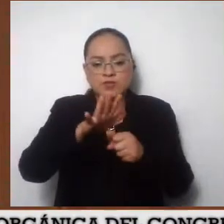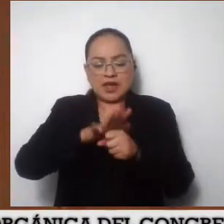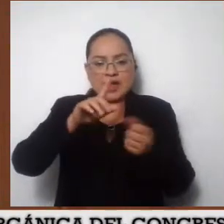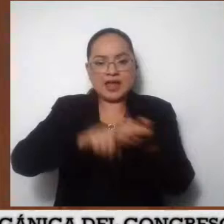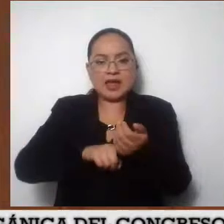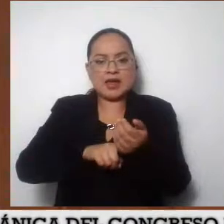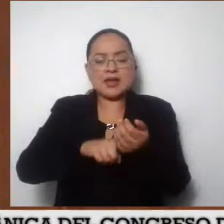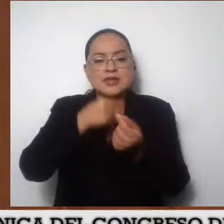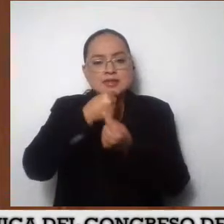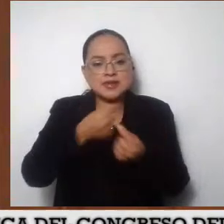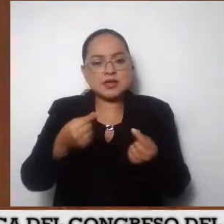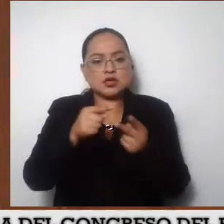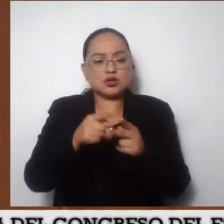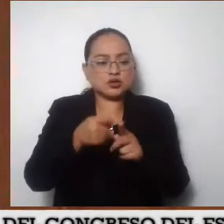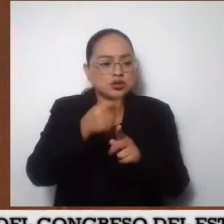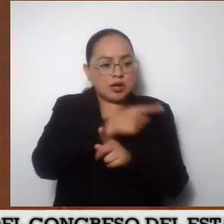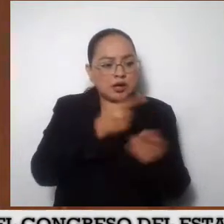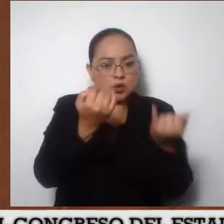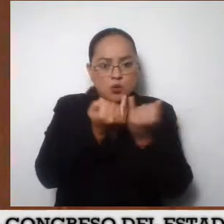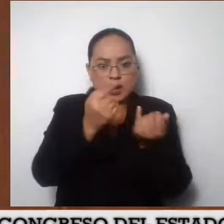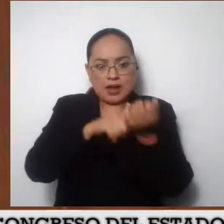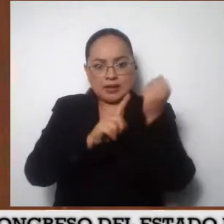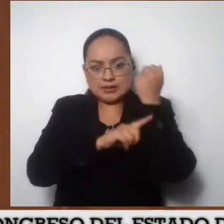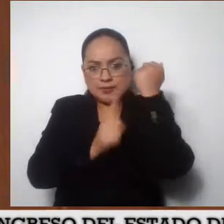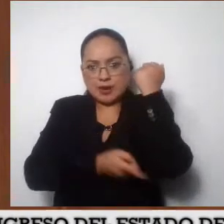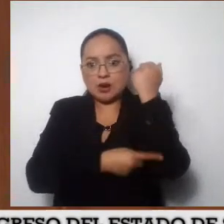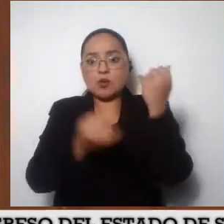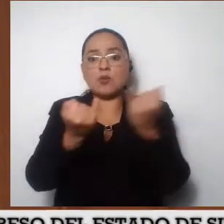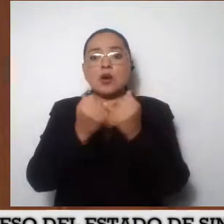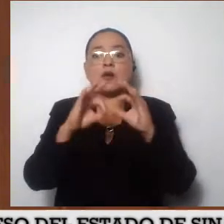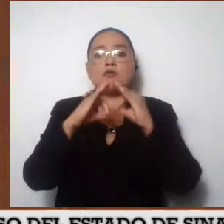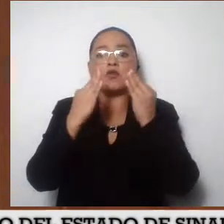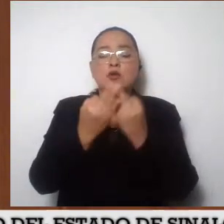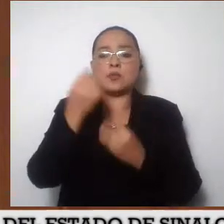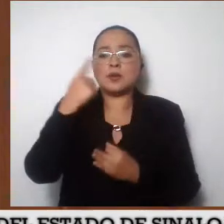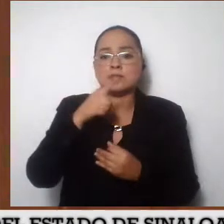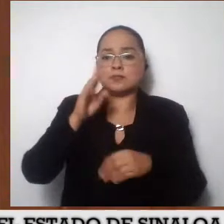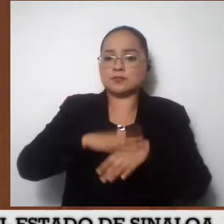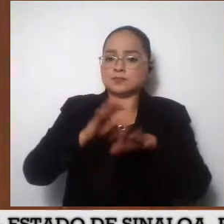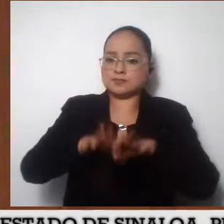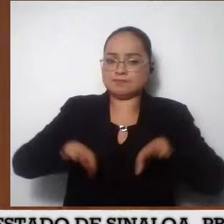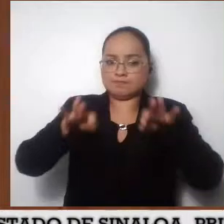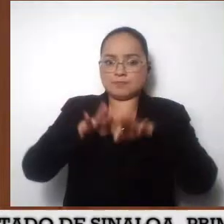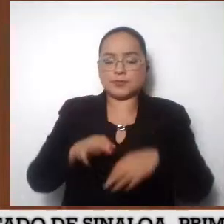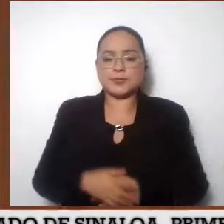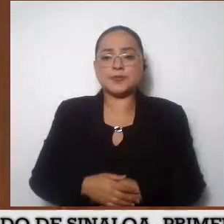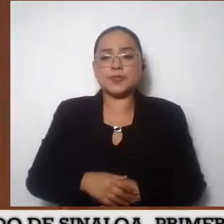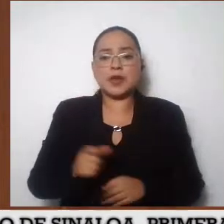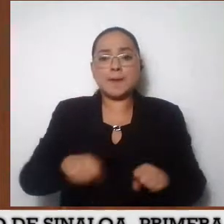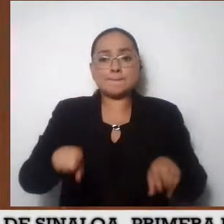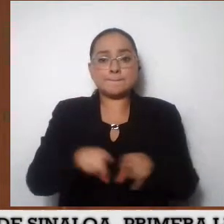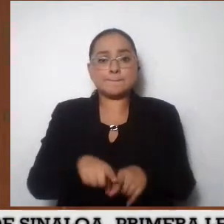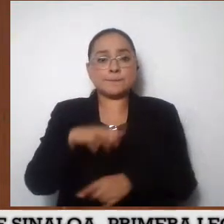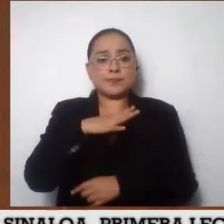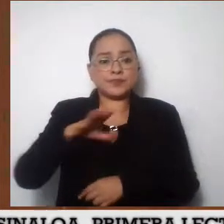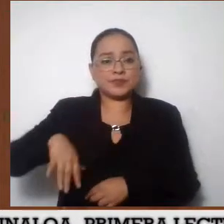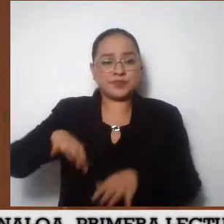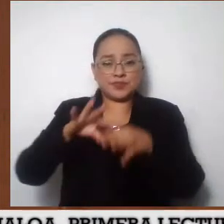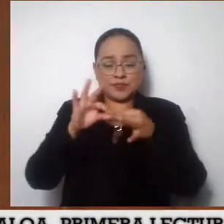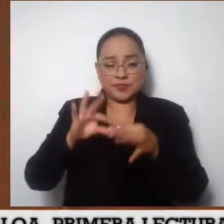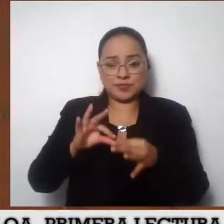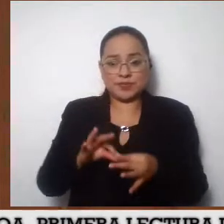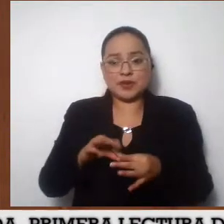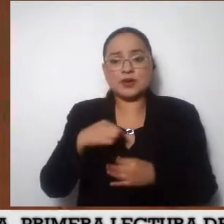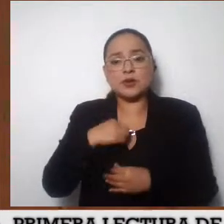infantes, así como sus necesidades de carácter elemental. De acuerdo con todas las motivaciones expuestas en esta iniciativa, me